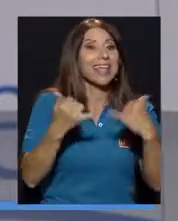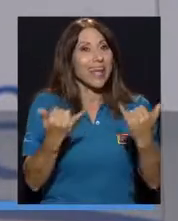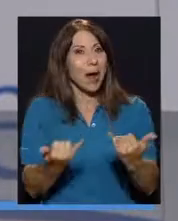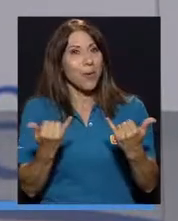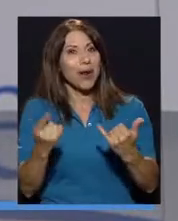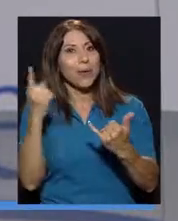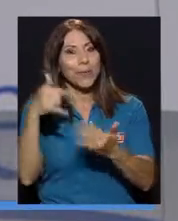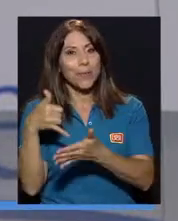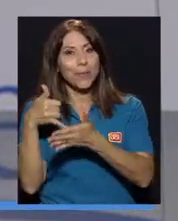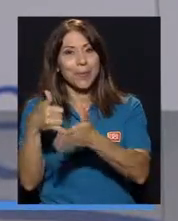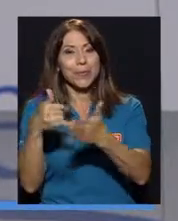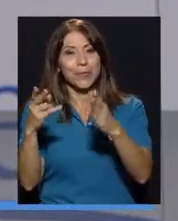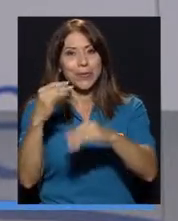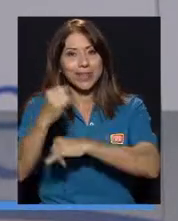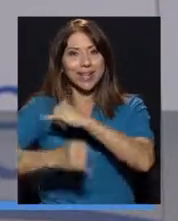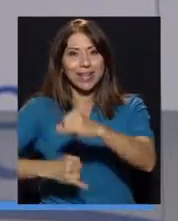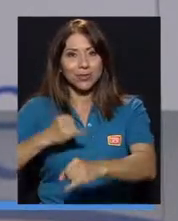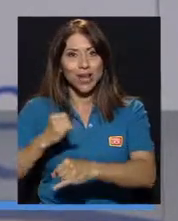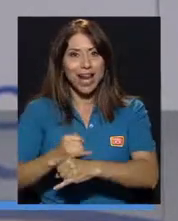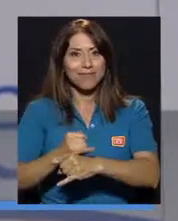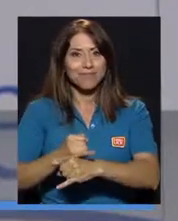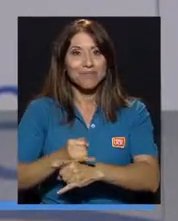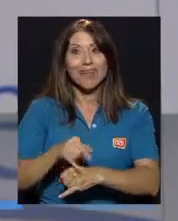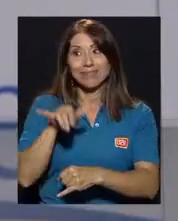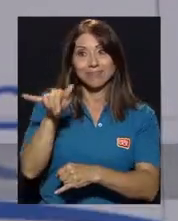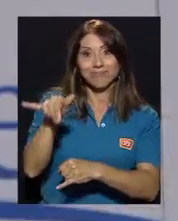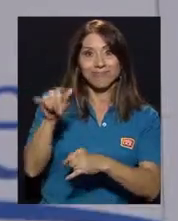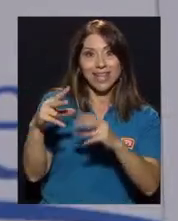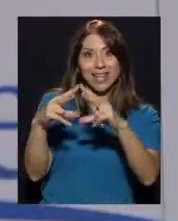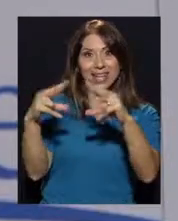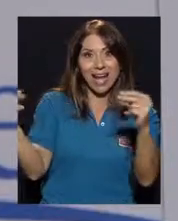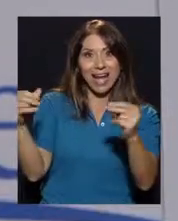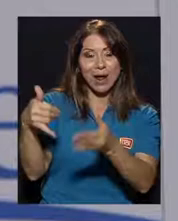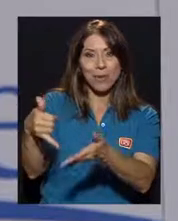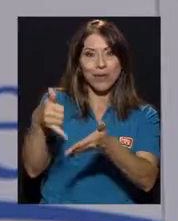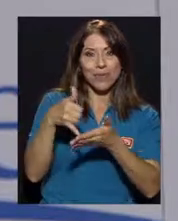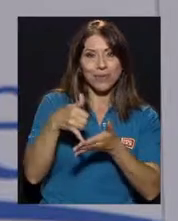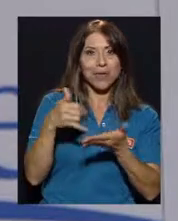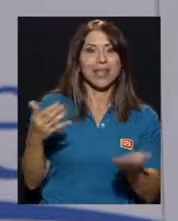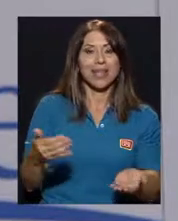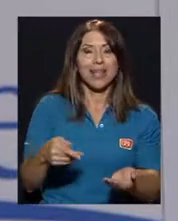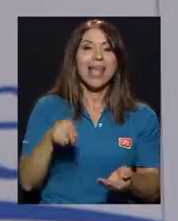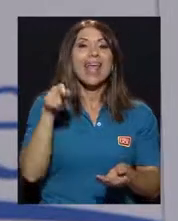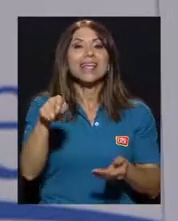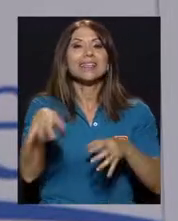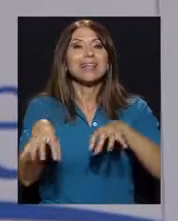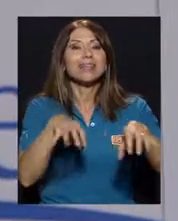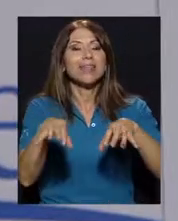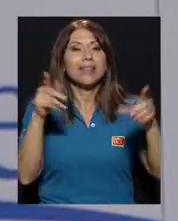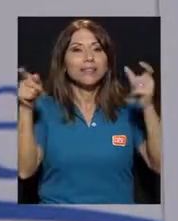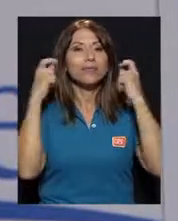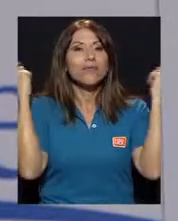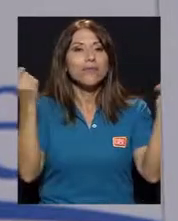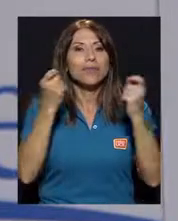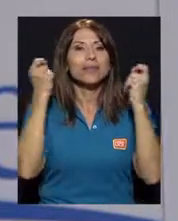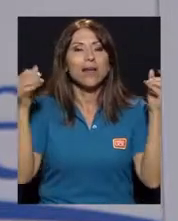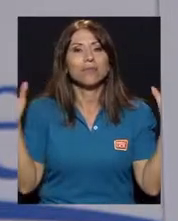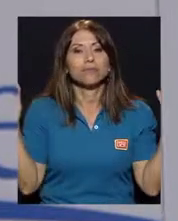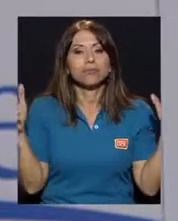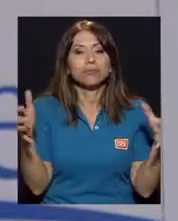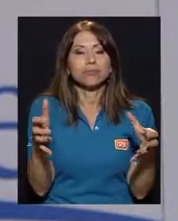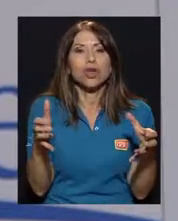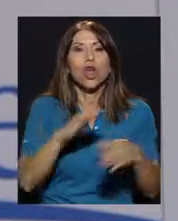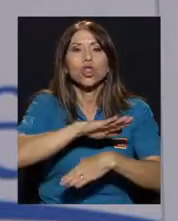internacional dado en nicaragua es un festival en donde agrupa a todas las